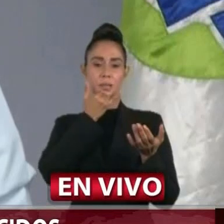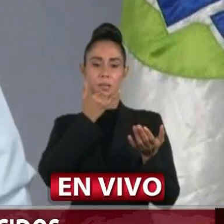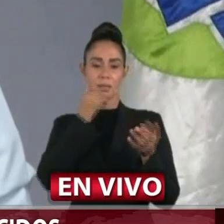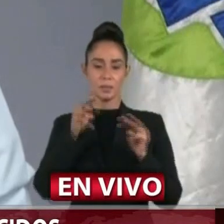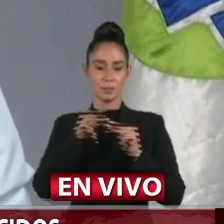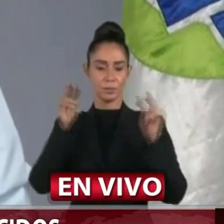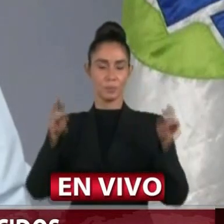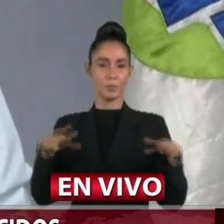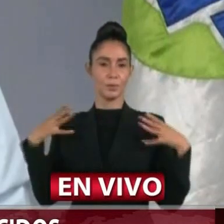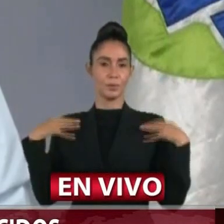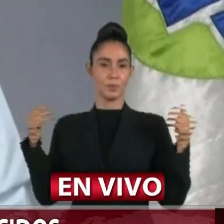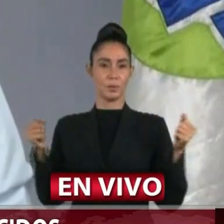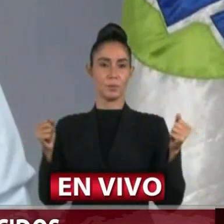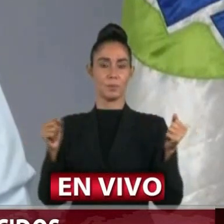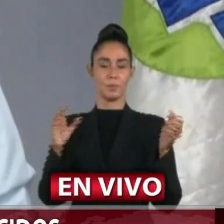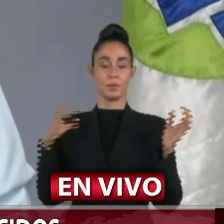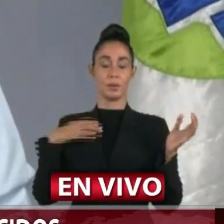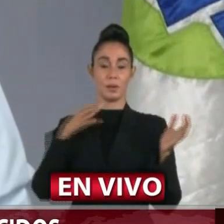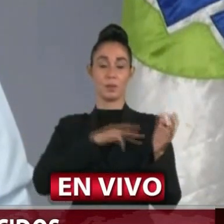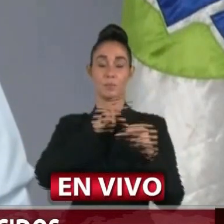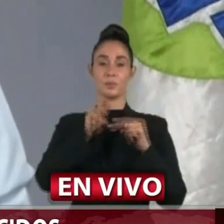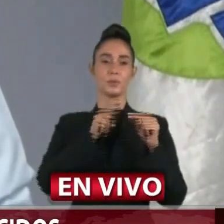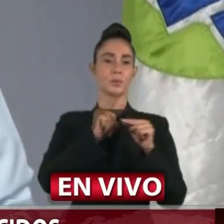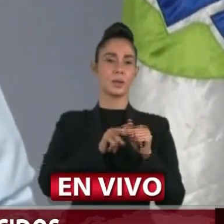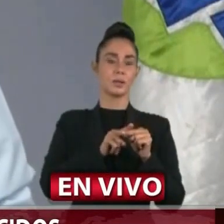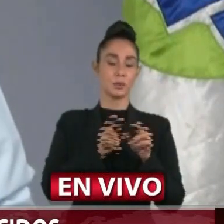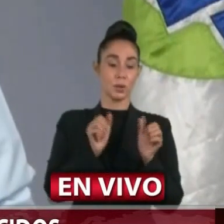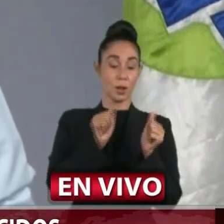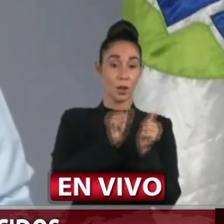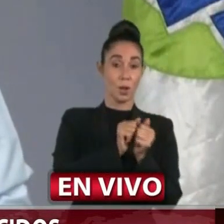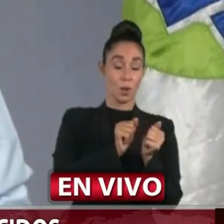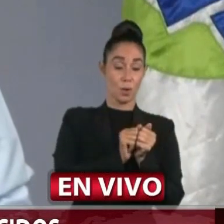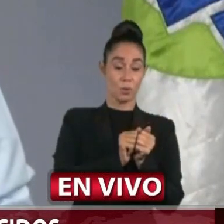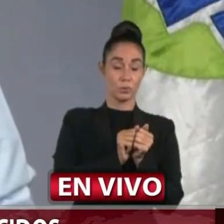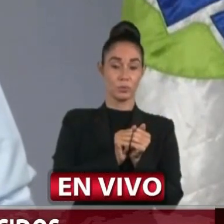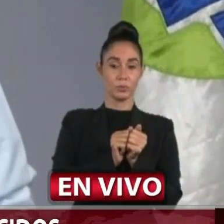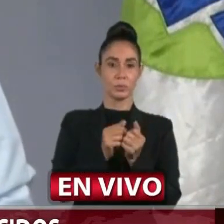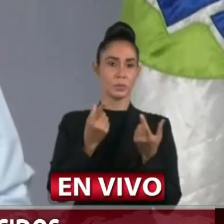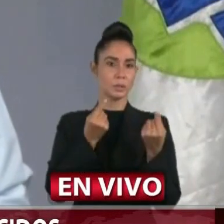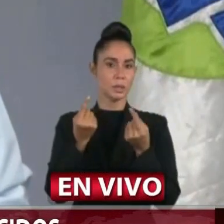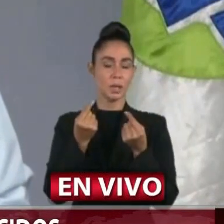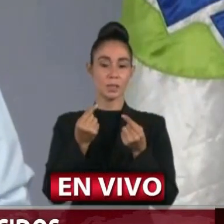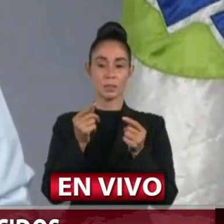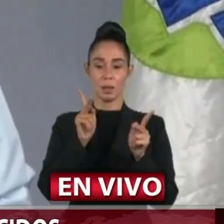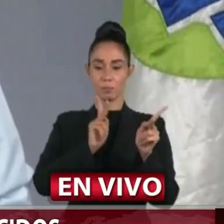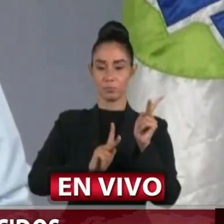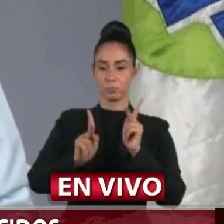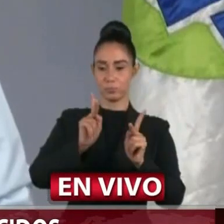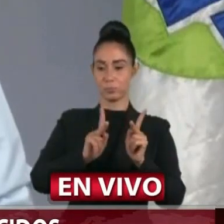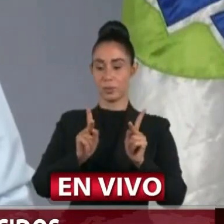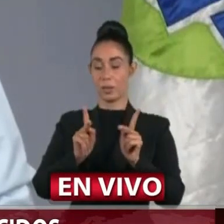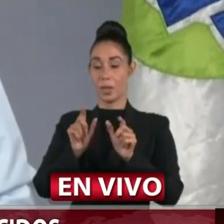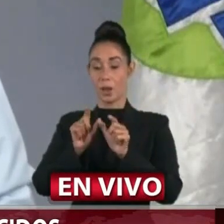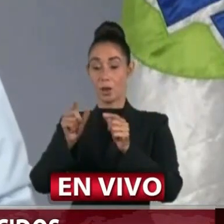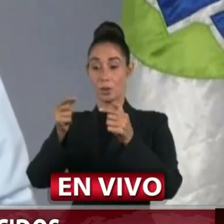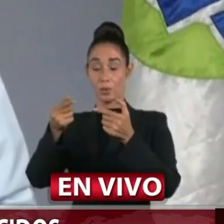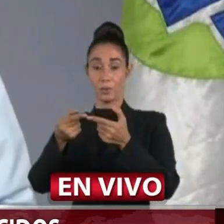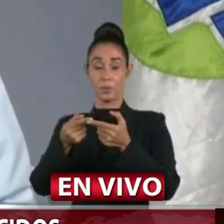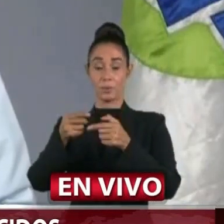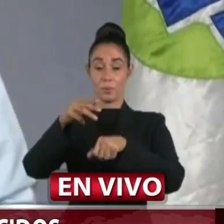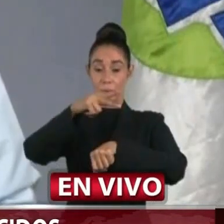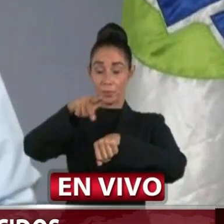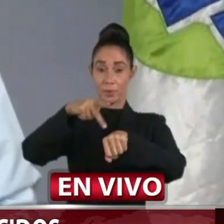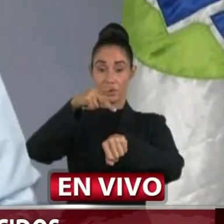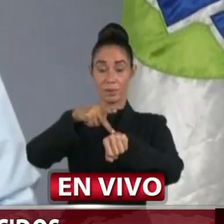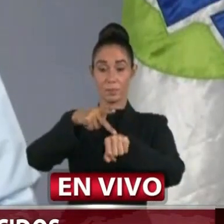la Comisión Nacional, y es la integración de las juntas de vecinos en las